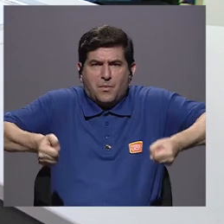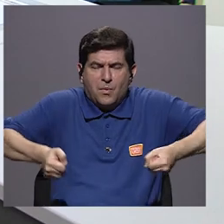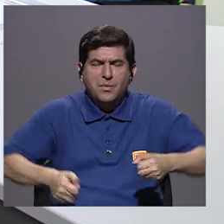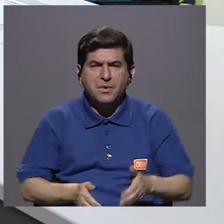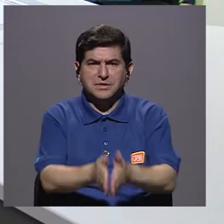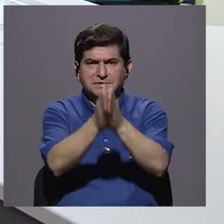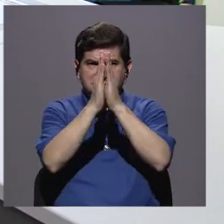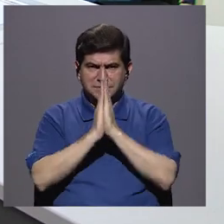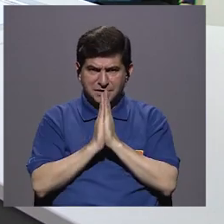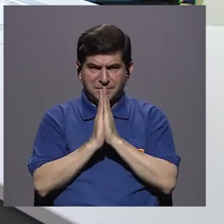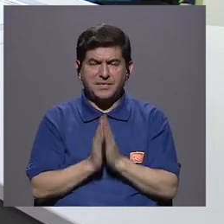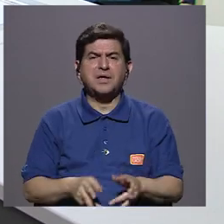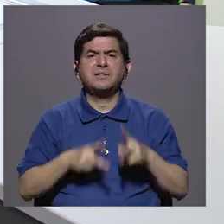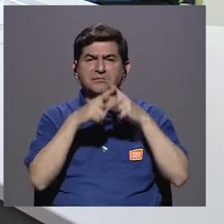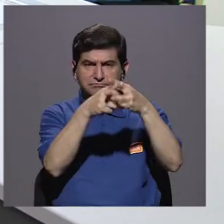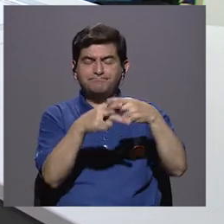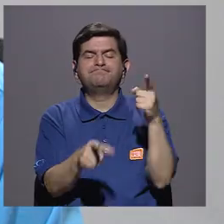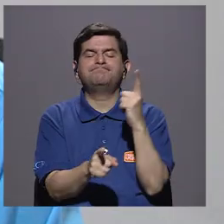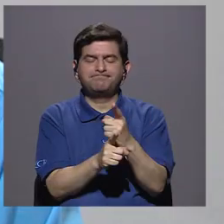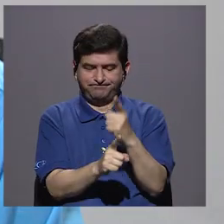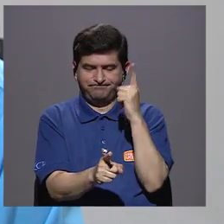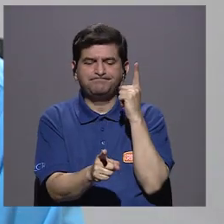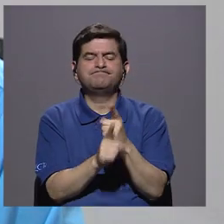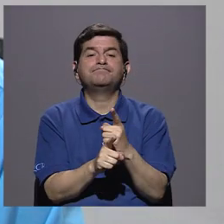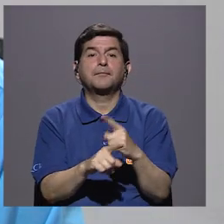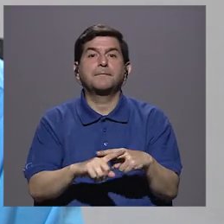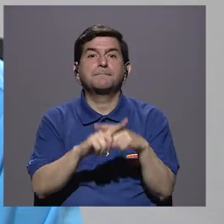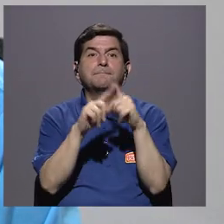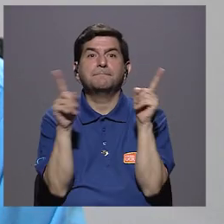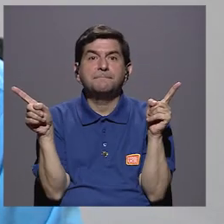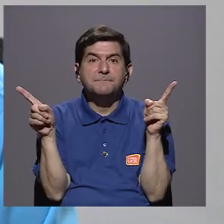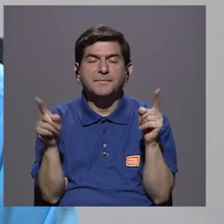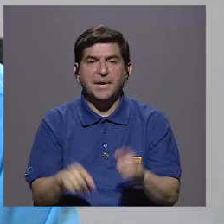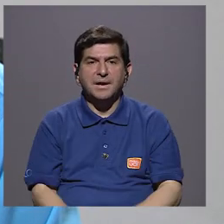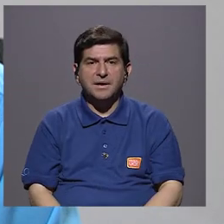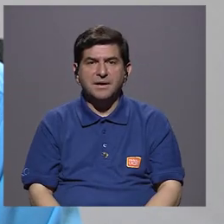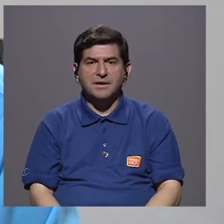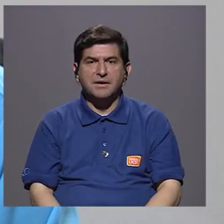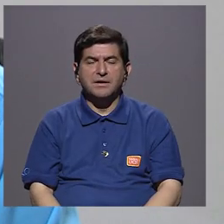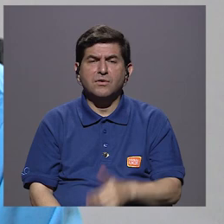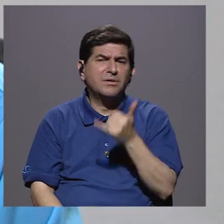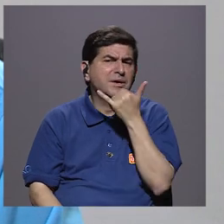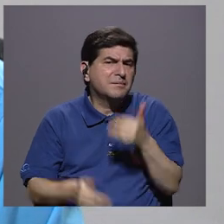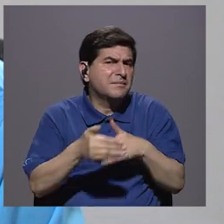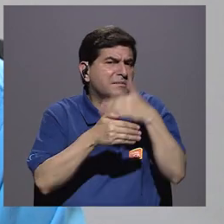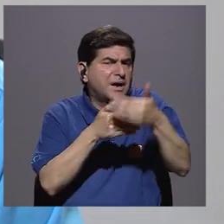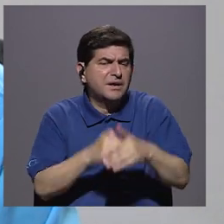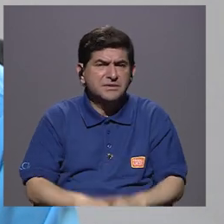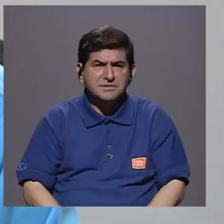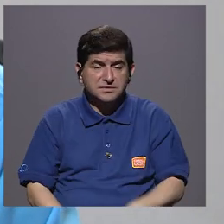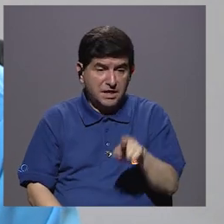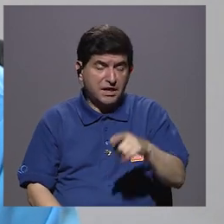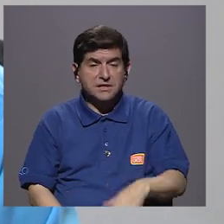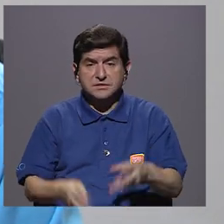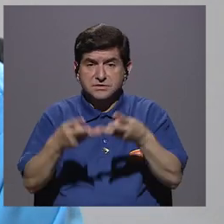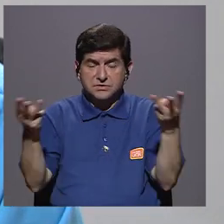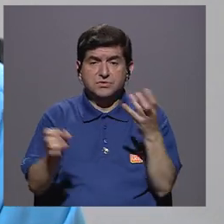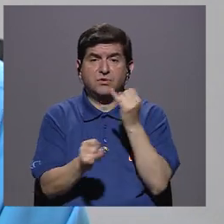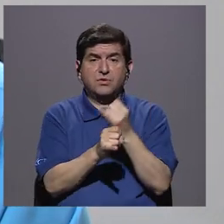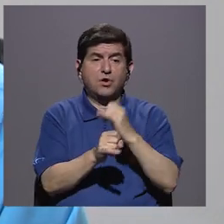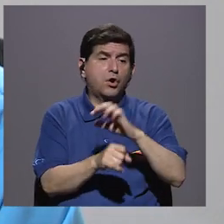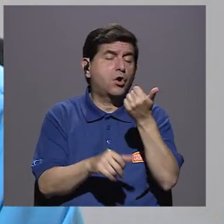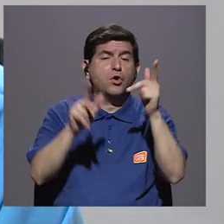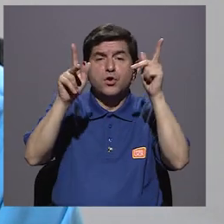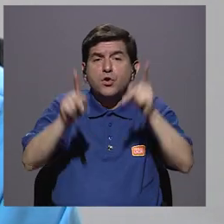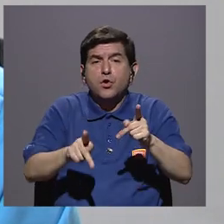¿verdad?, se solicita y se los prestan. Efectivamente, pero se llevan las sillas de ruedas, ¿y qué pasa? Que son activos de la institución y dejamos